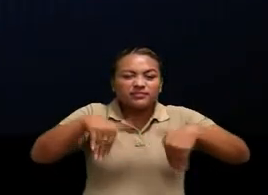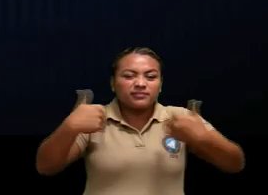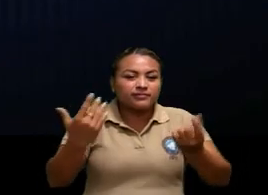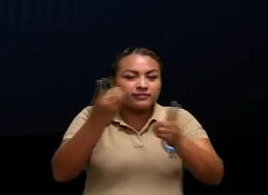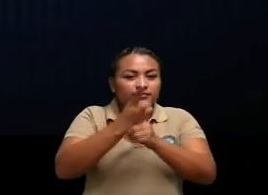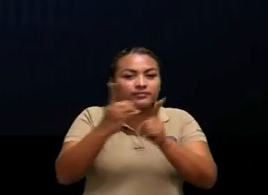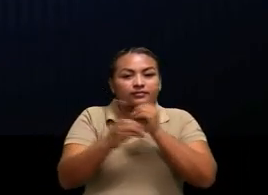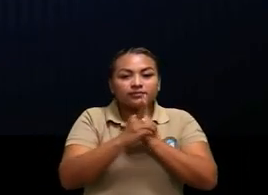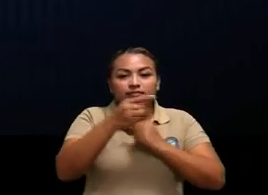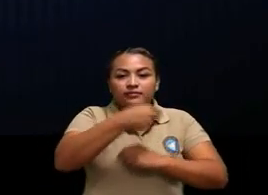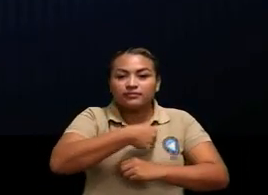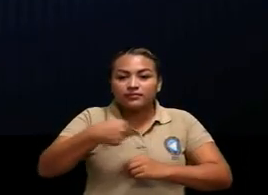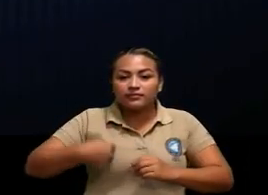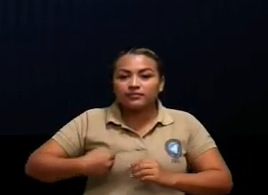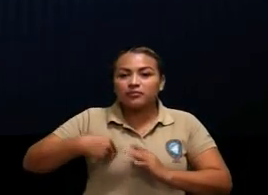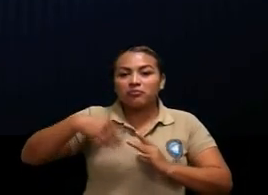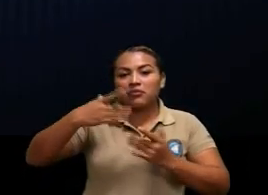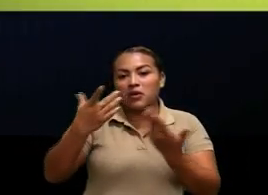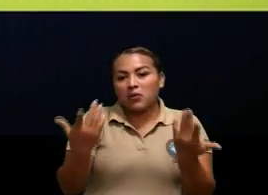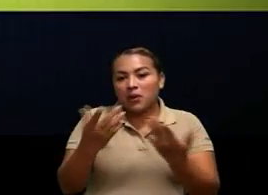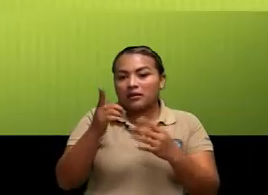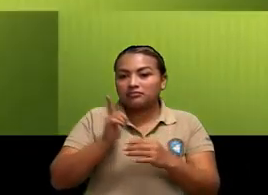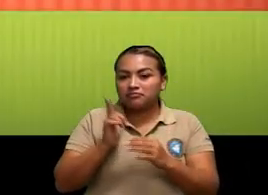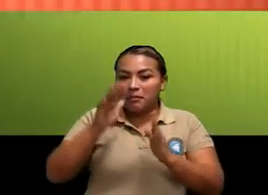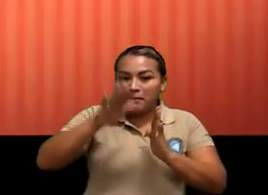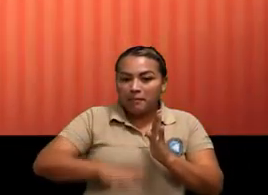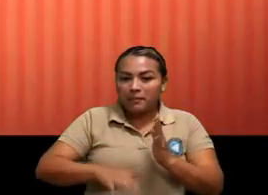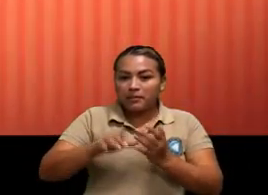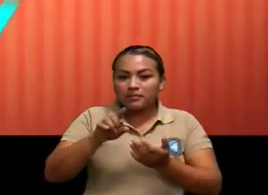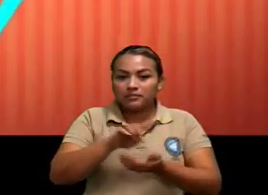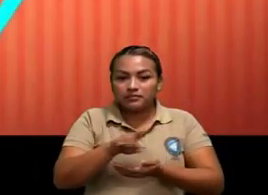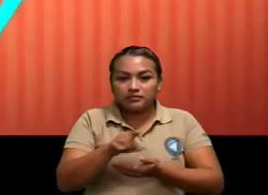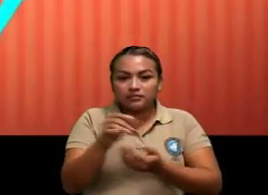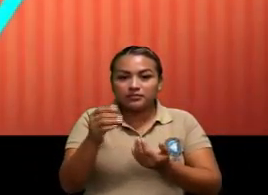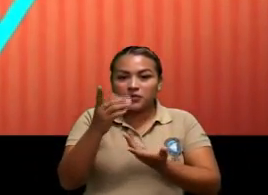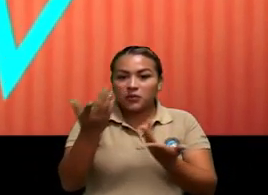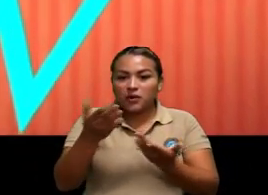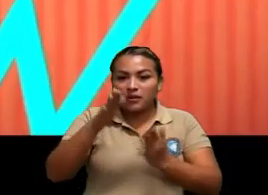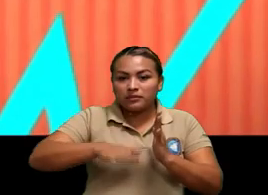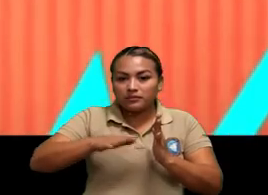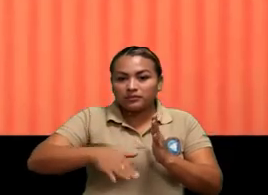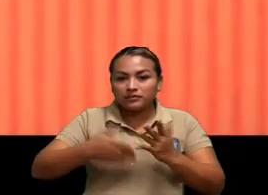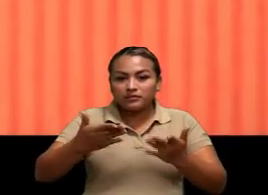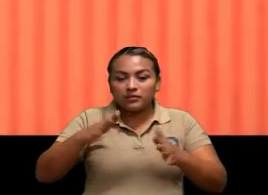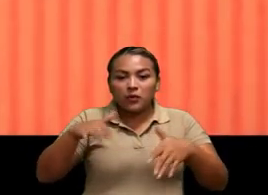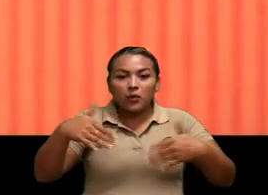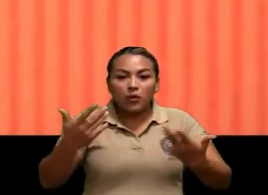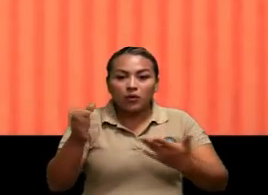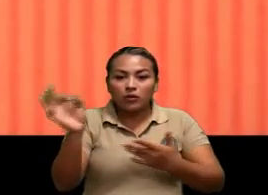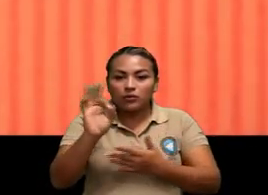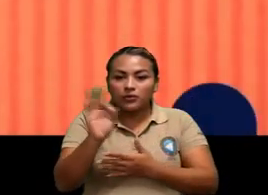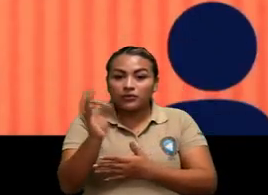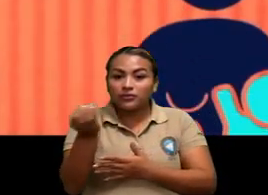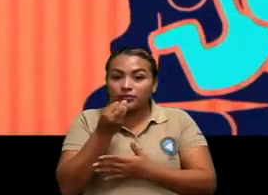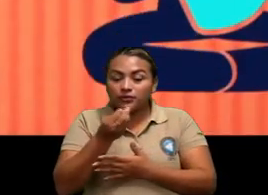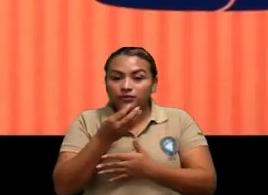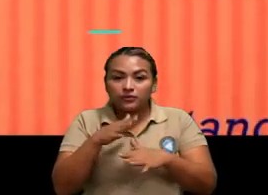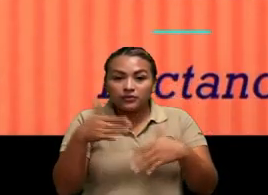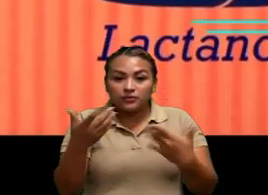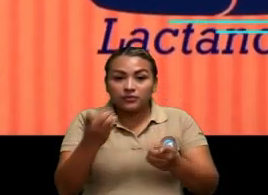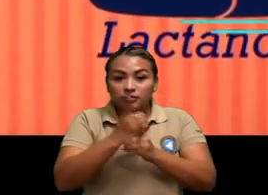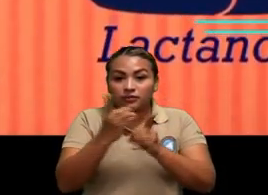Entonces, para perder peso y... Para perder peso tenemos que tener una alimentación adecuada, ¿verdad? Una